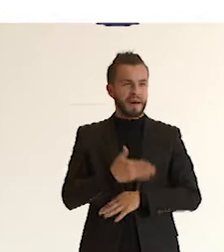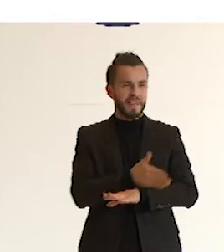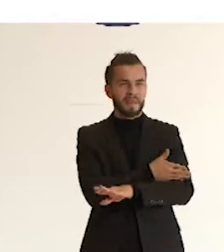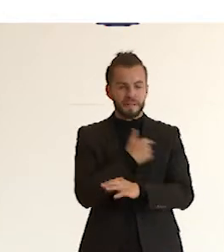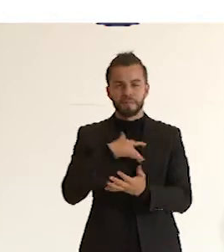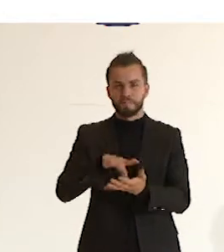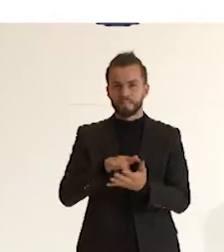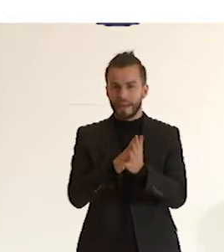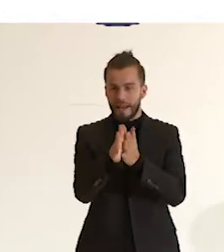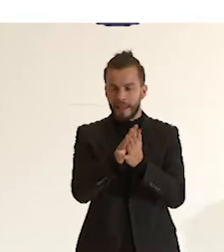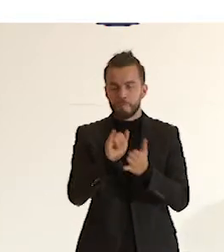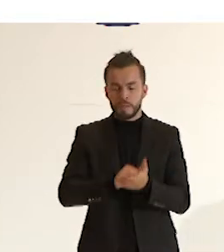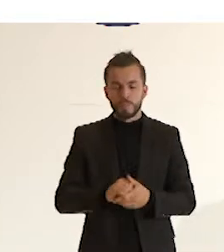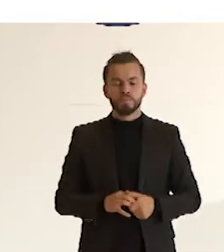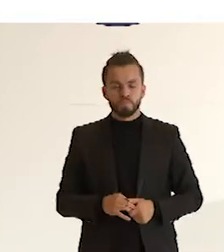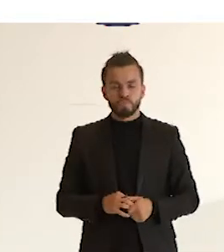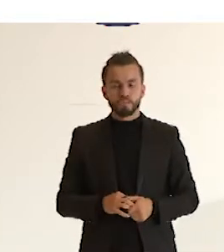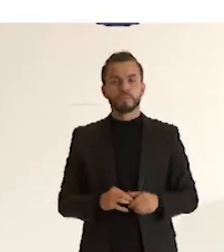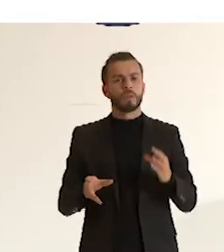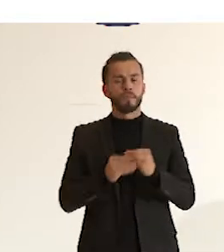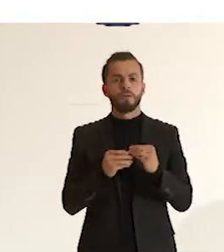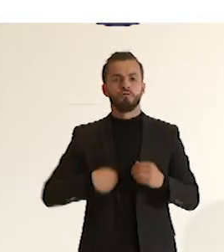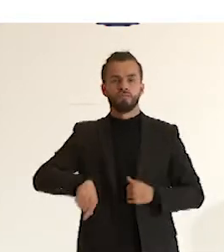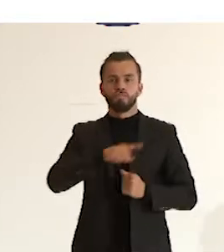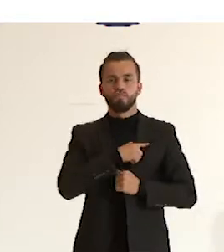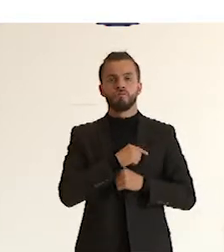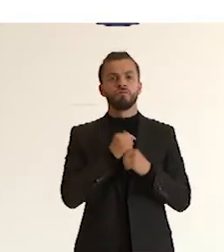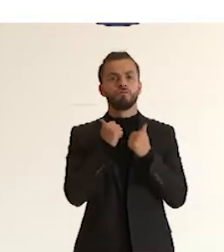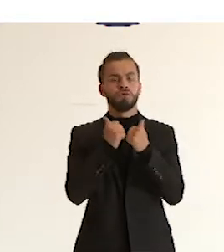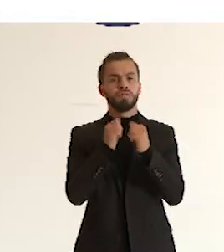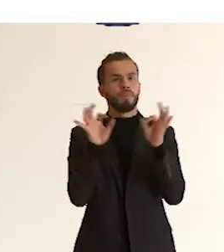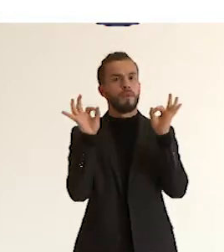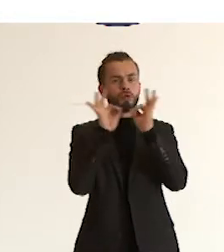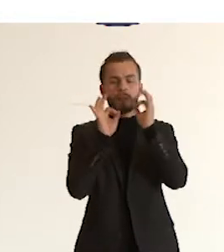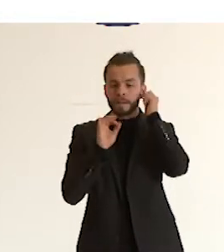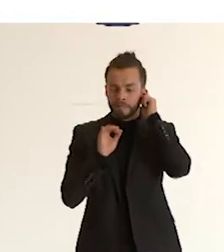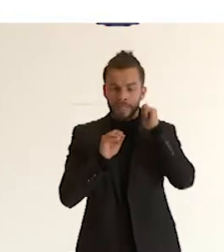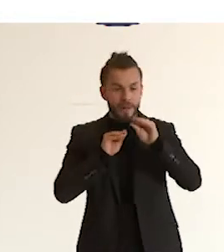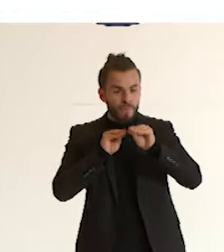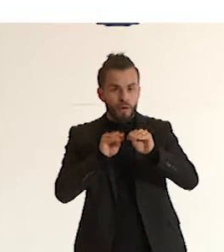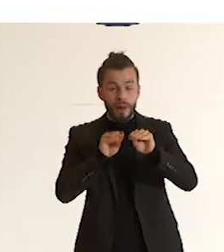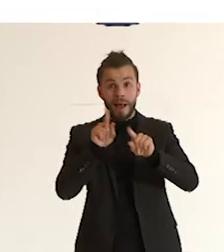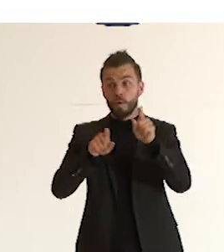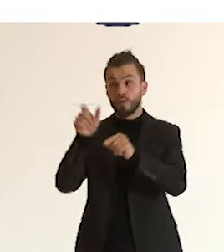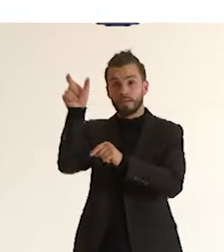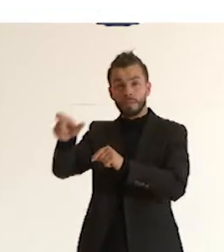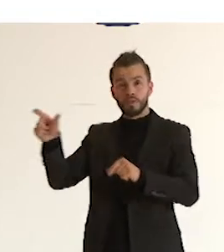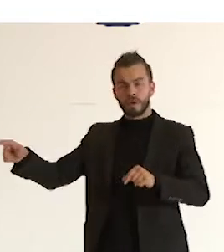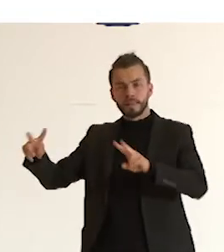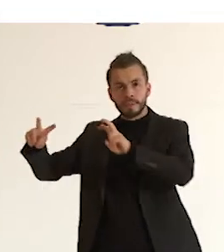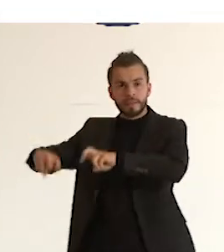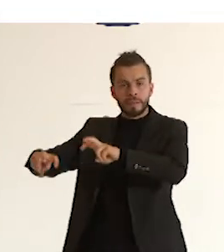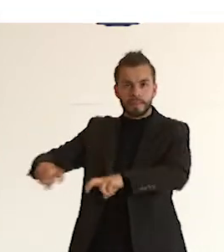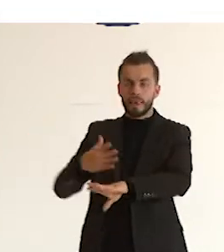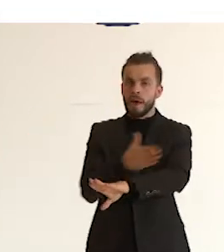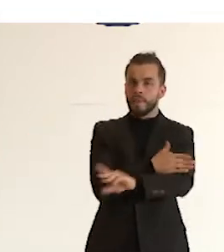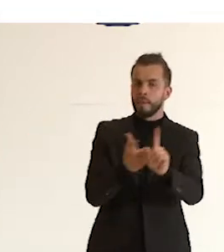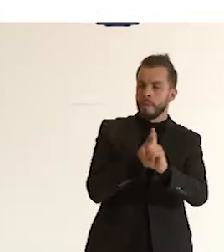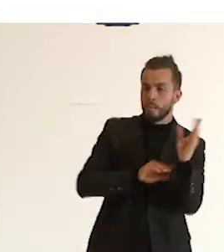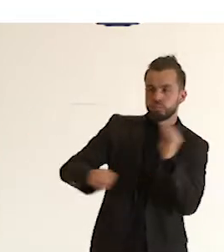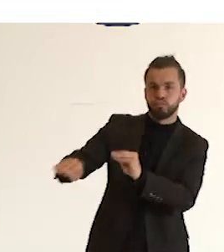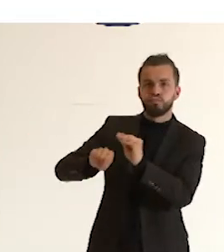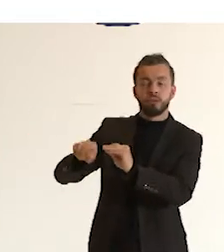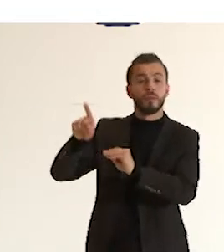también nosotros estamos encargando nos en este momento de la formación de los investigadores de que están estudiando